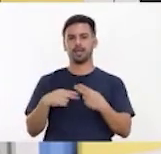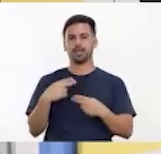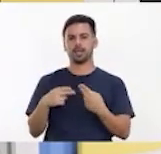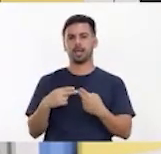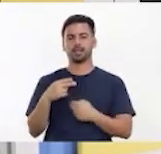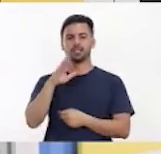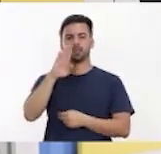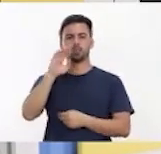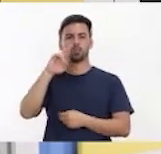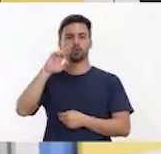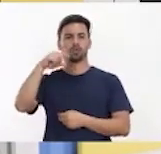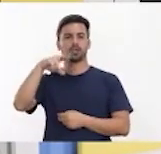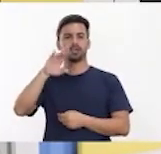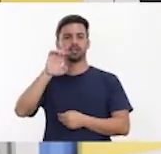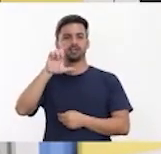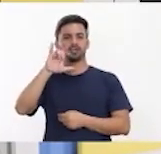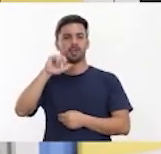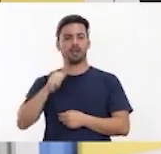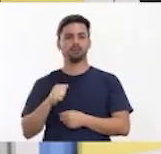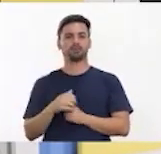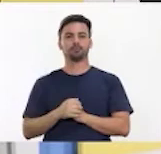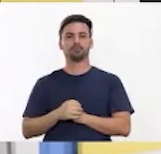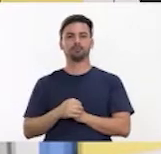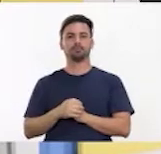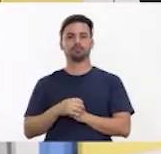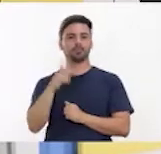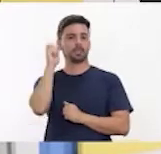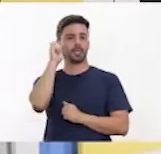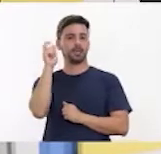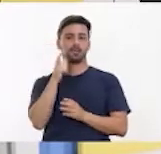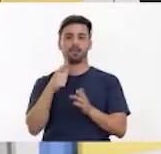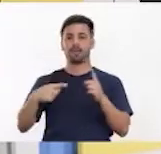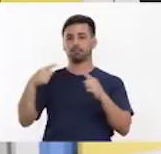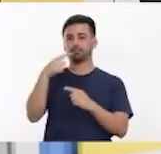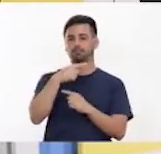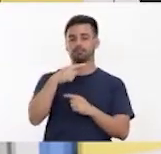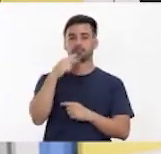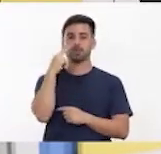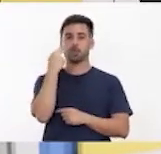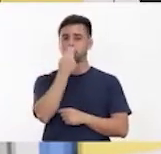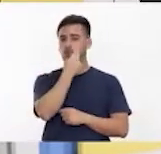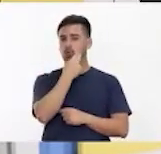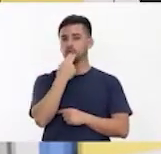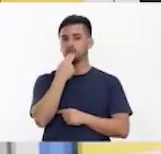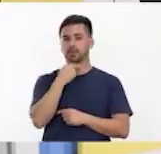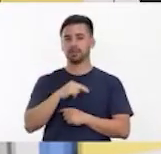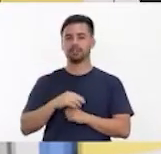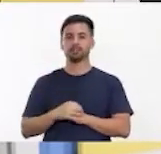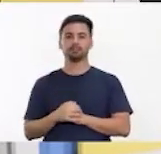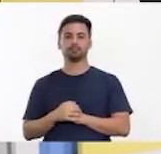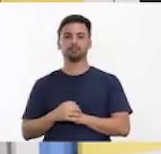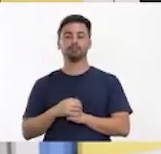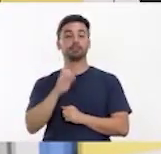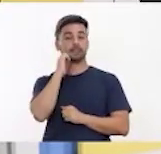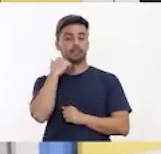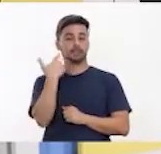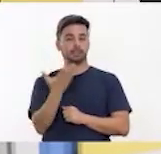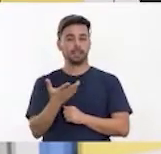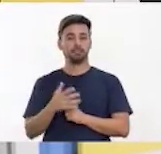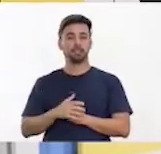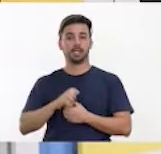elaborado José Martí, y por otra parte, por el dominio neocolonial impuesto por los Estados Unidos a